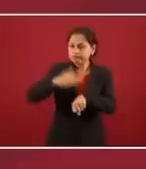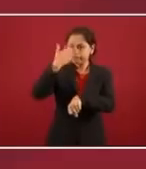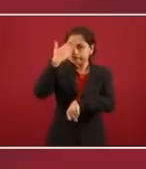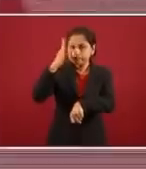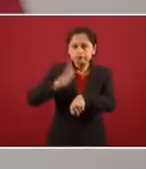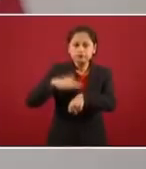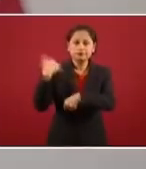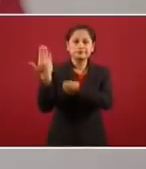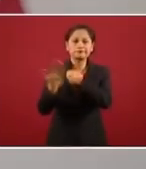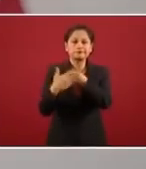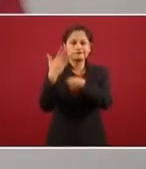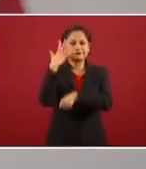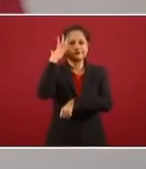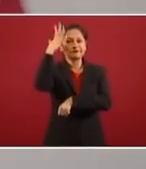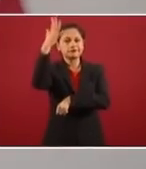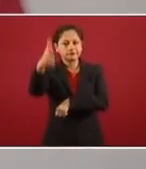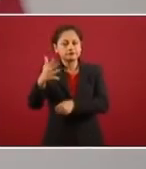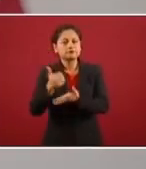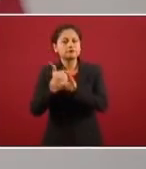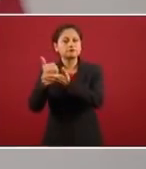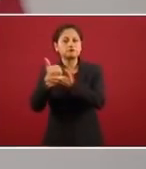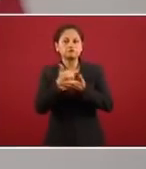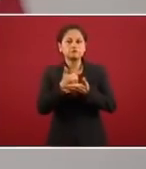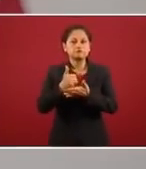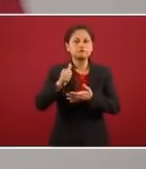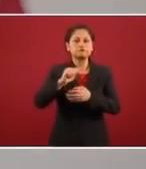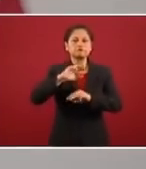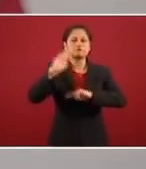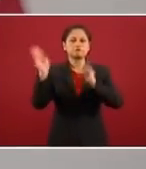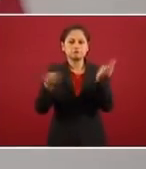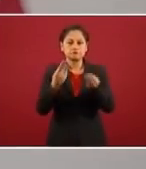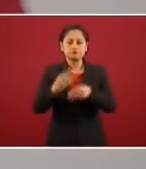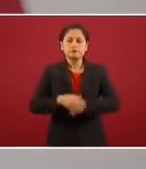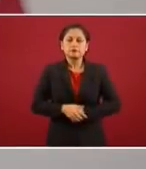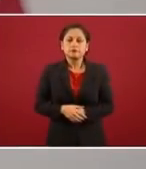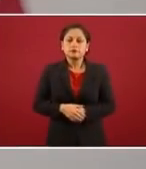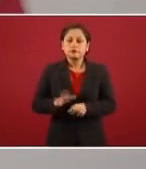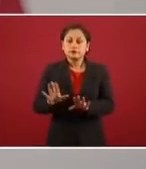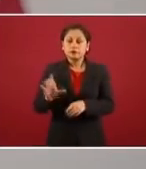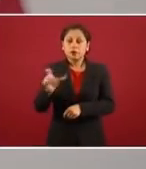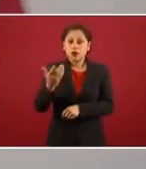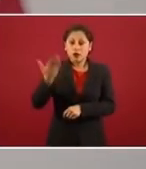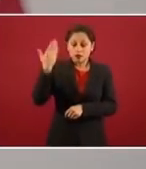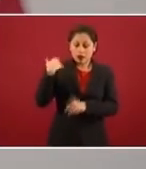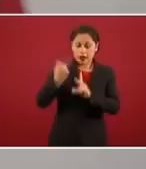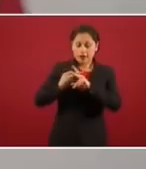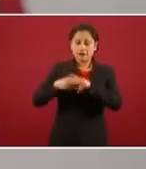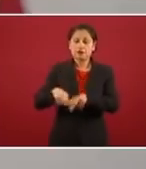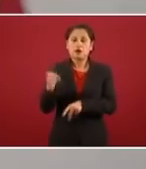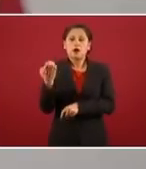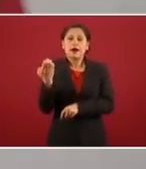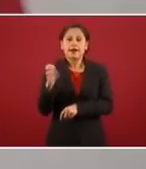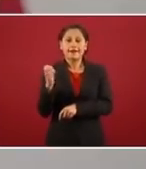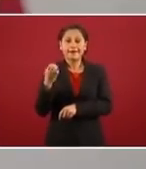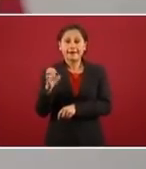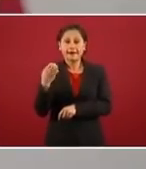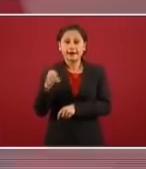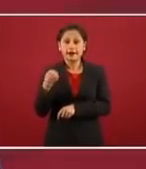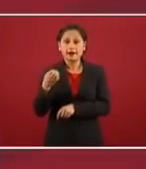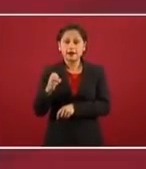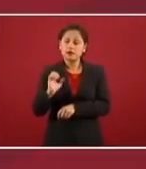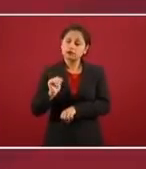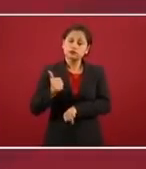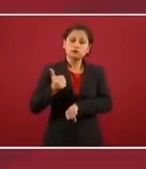escucharlo. Desde el inicio del operativo de preparación, en los primeros días de enero, se estableció uno de los 8